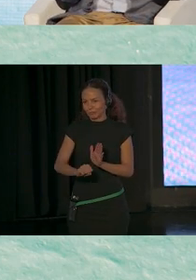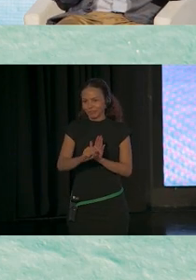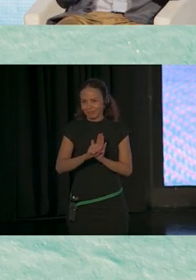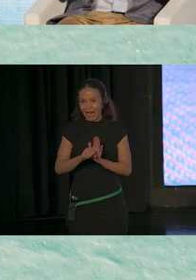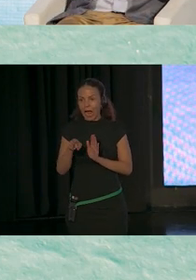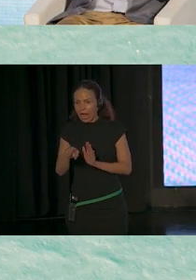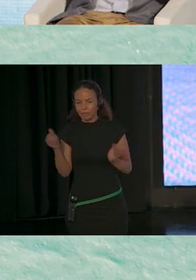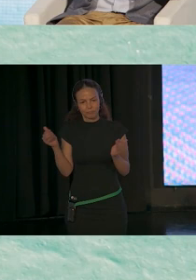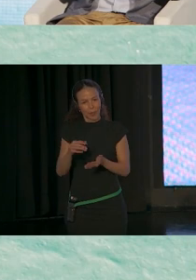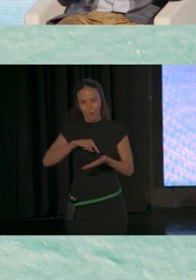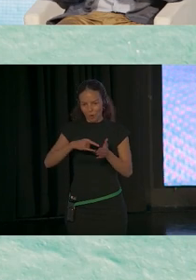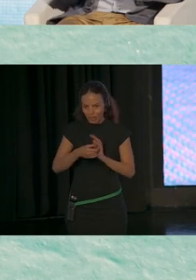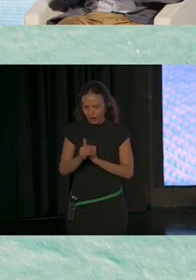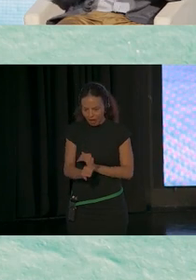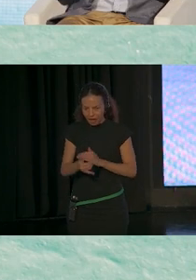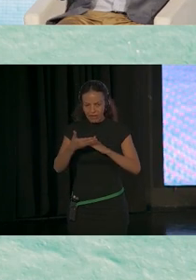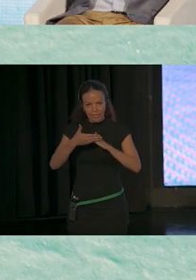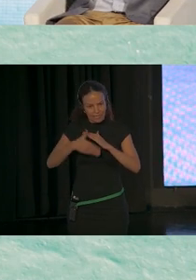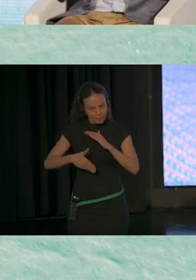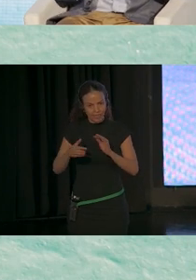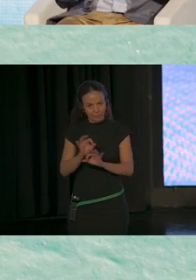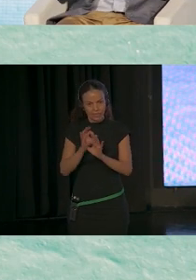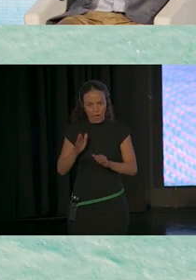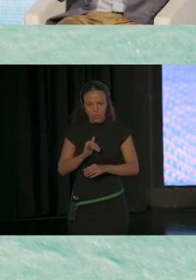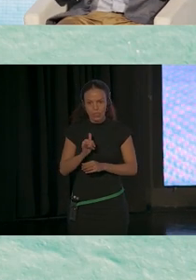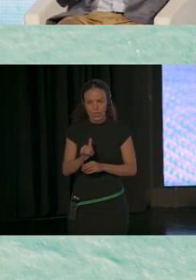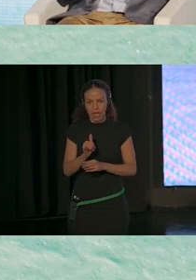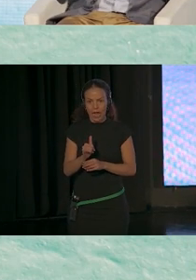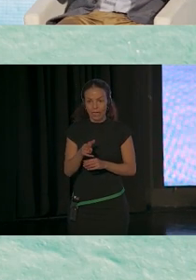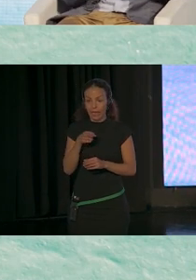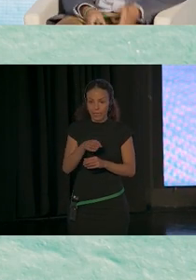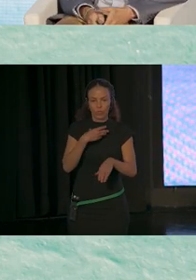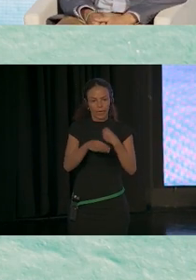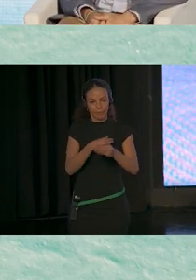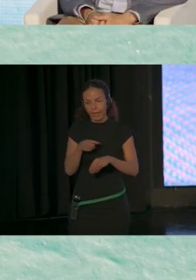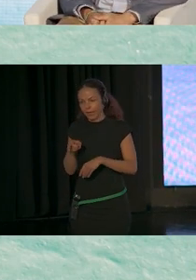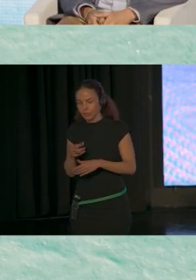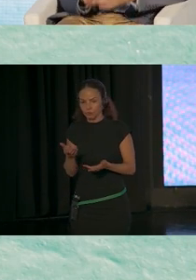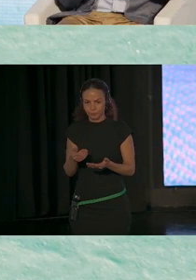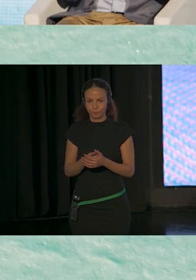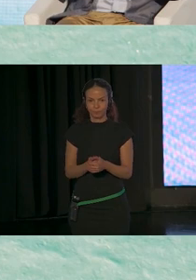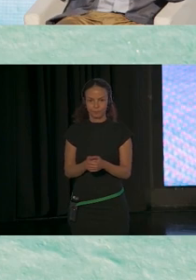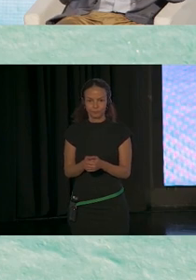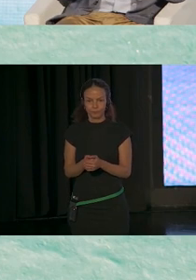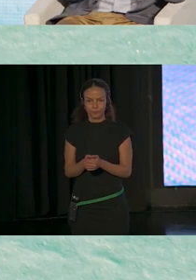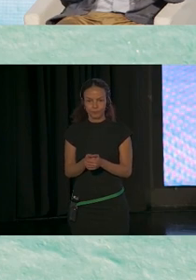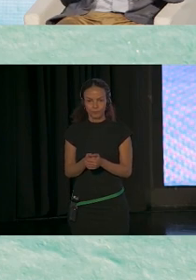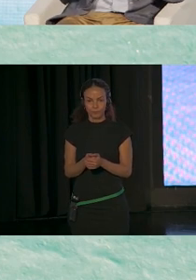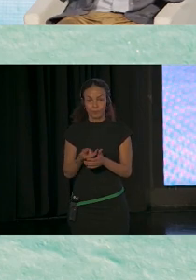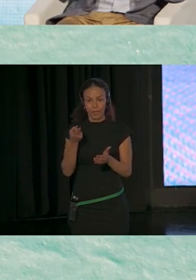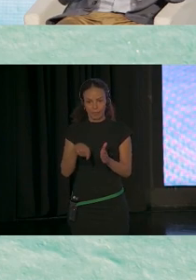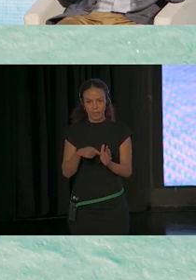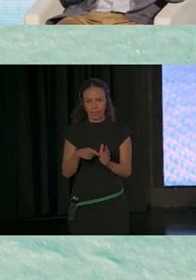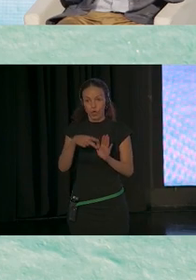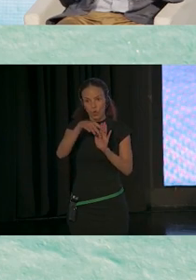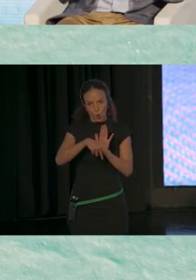nuestros proyectos con unos límites muy claros, ¿eh? Hemos de hacer esto, aquello. Hay prescripciones o